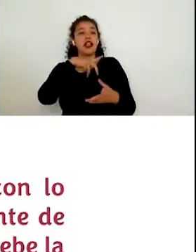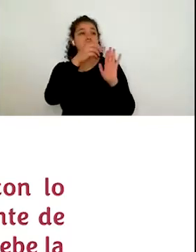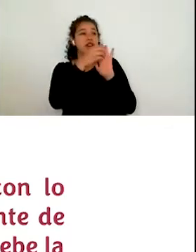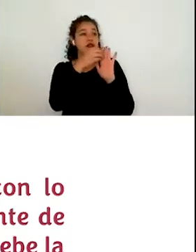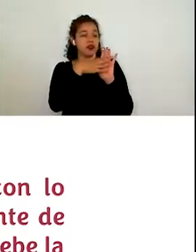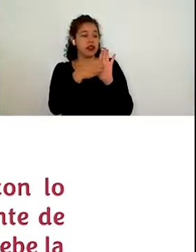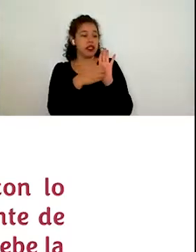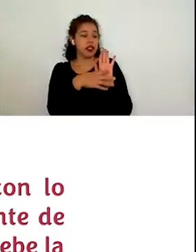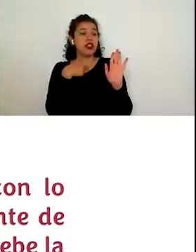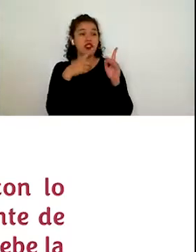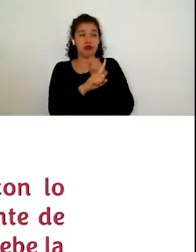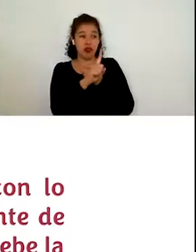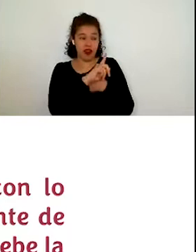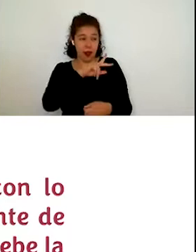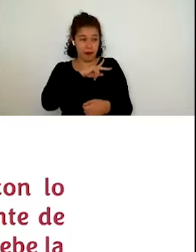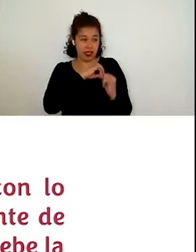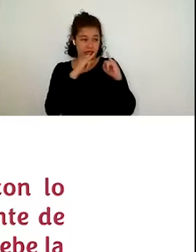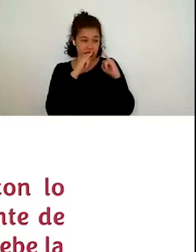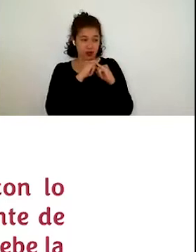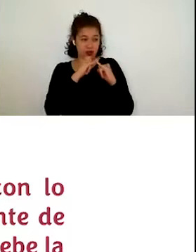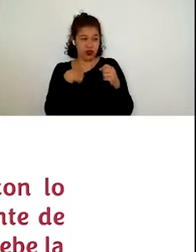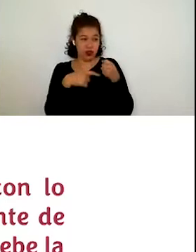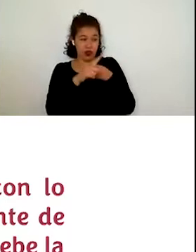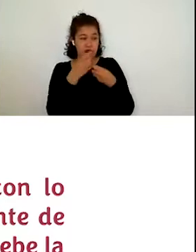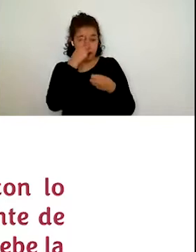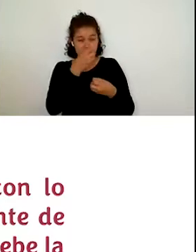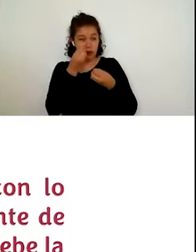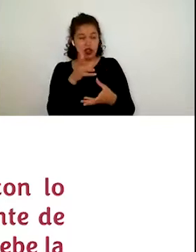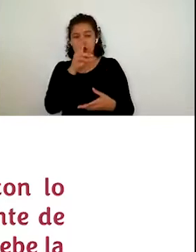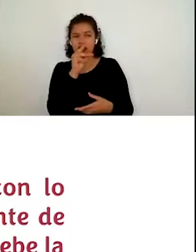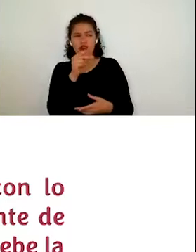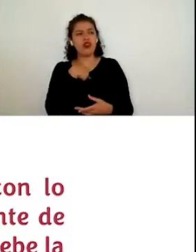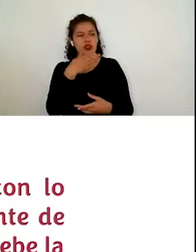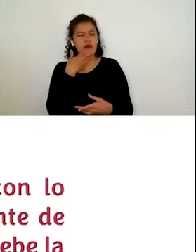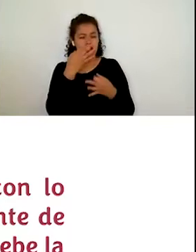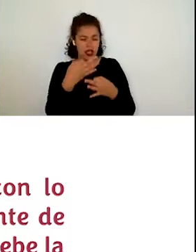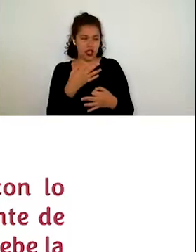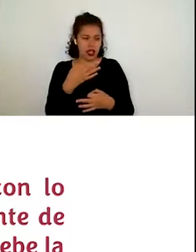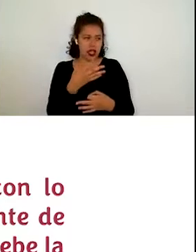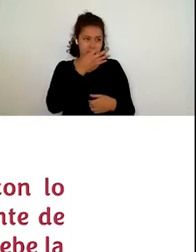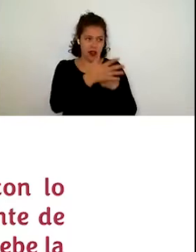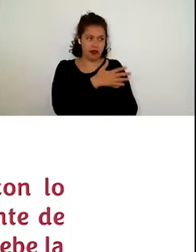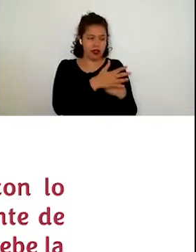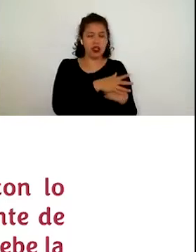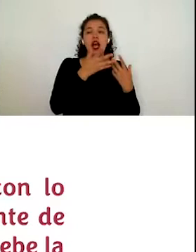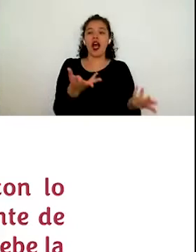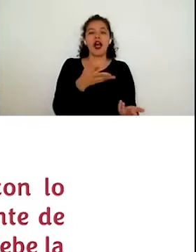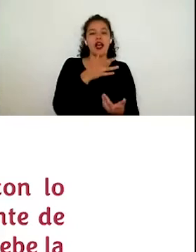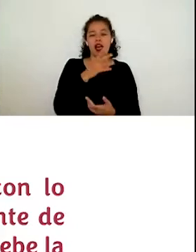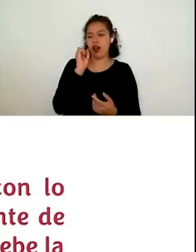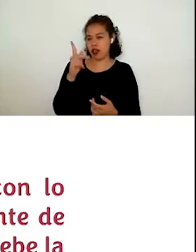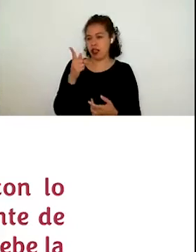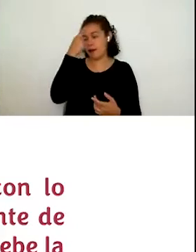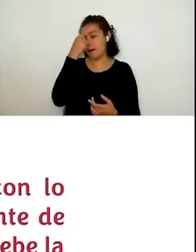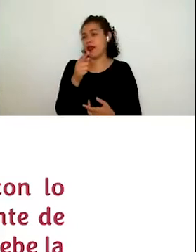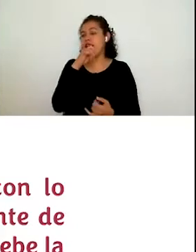Y ya sea la ayuda puede ser en especie o en recurso monetario, pero sí tiene que tener